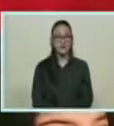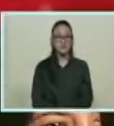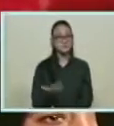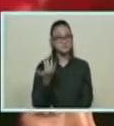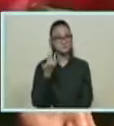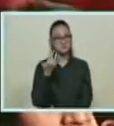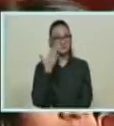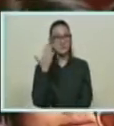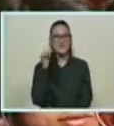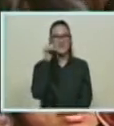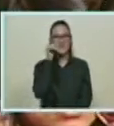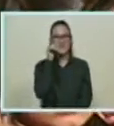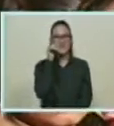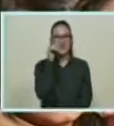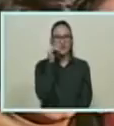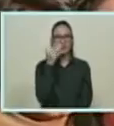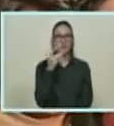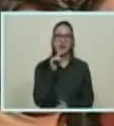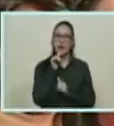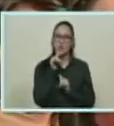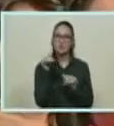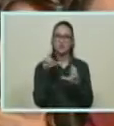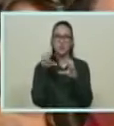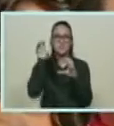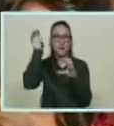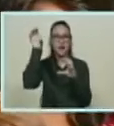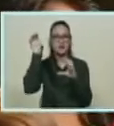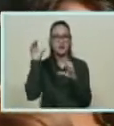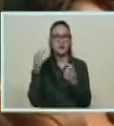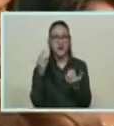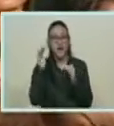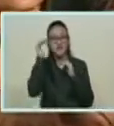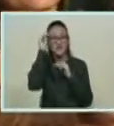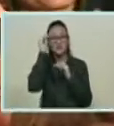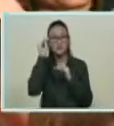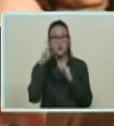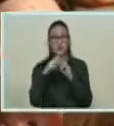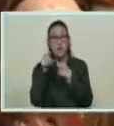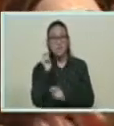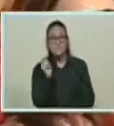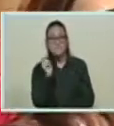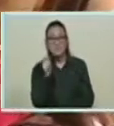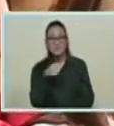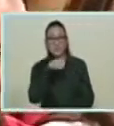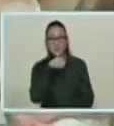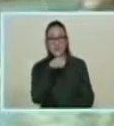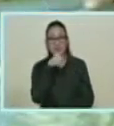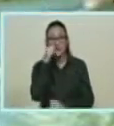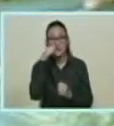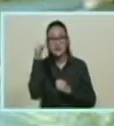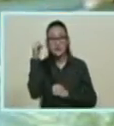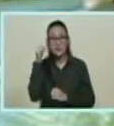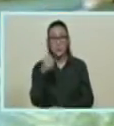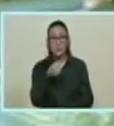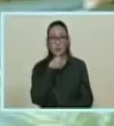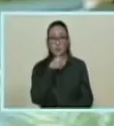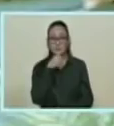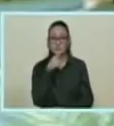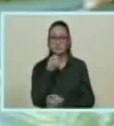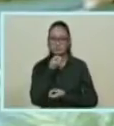video, porque tengo que hacer algunos anuncios del carnet de la patria. Atención los pensionados. Atención los